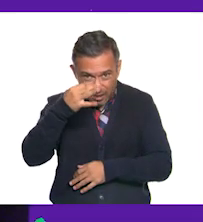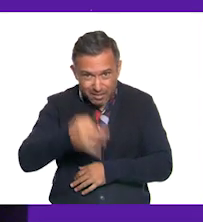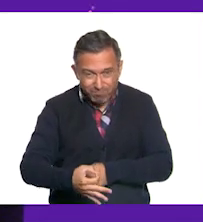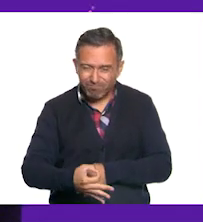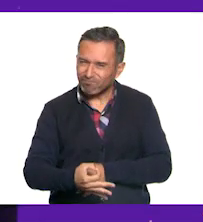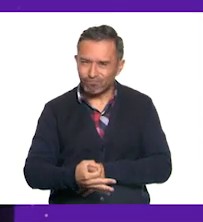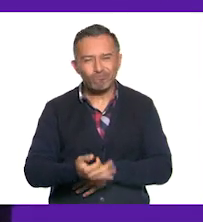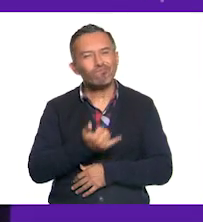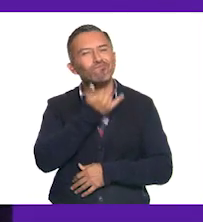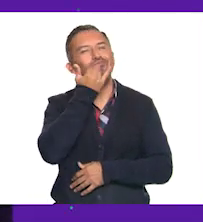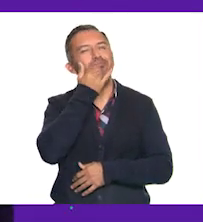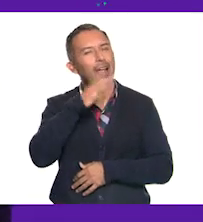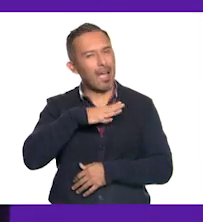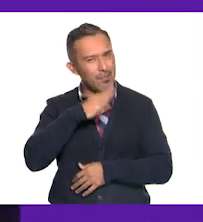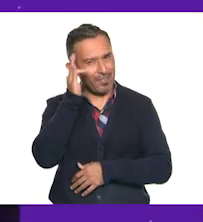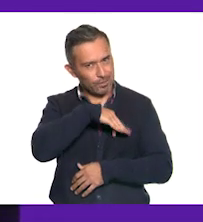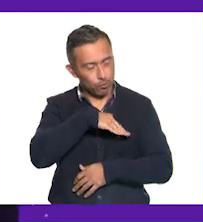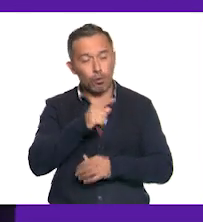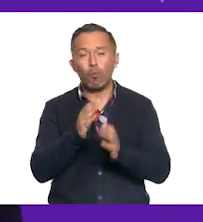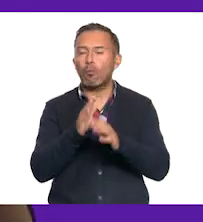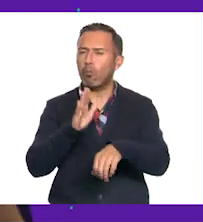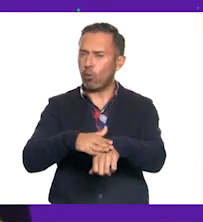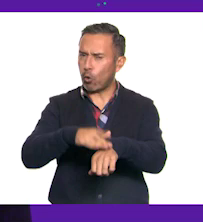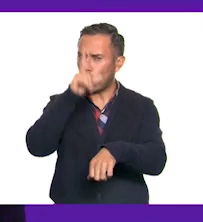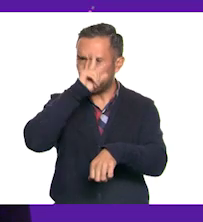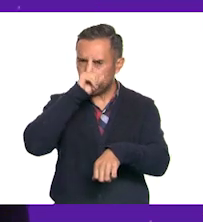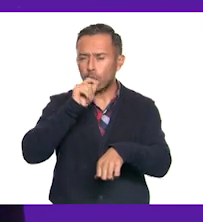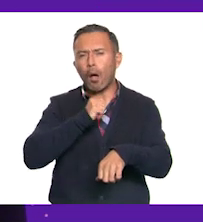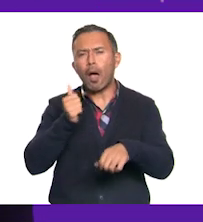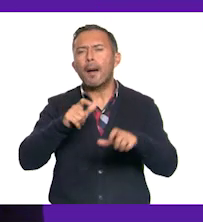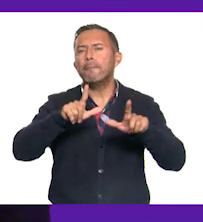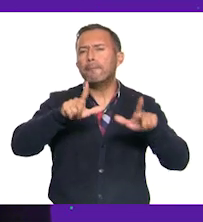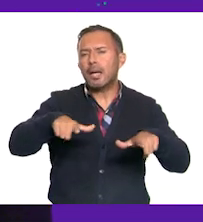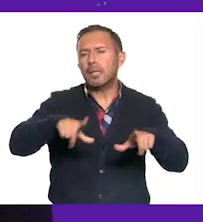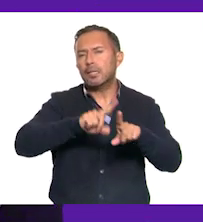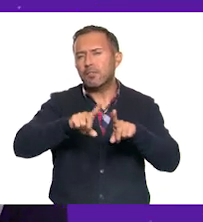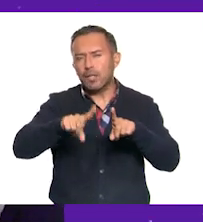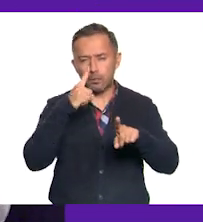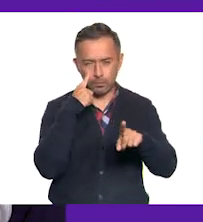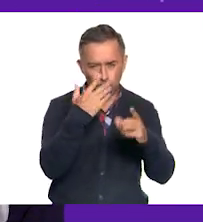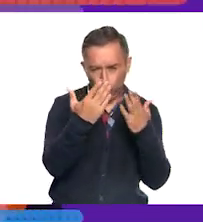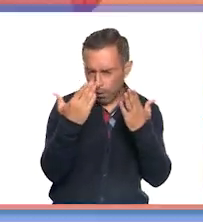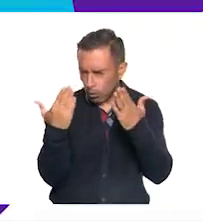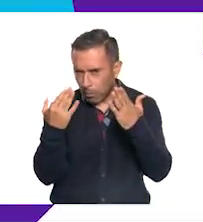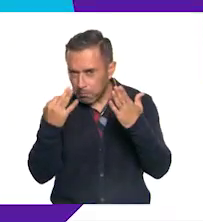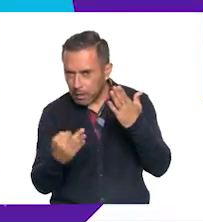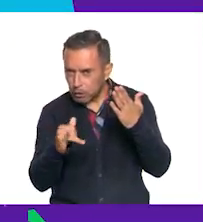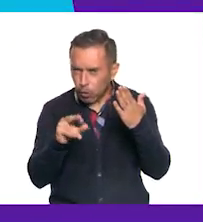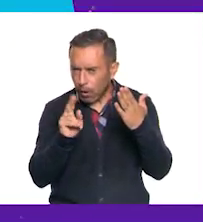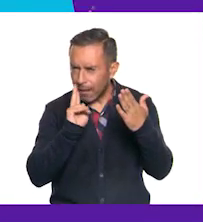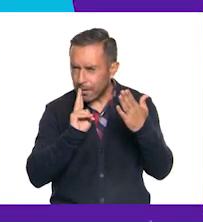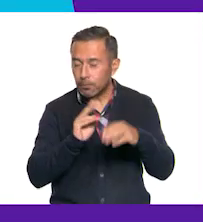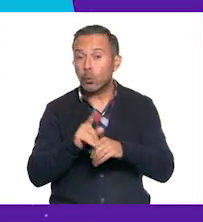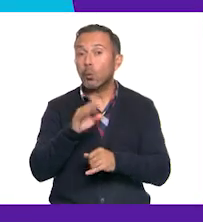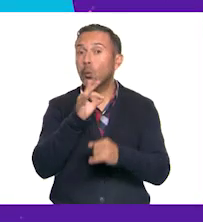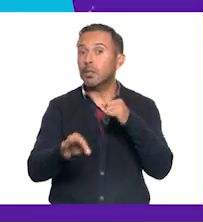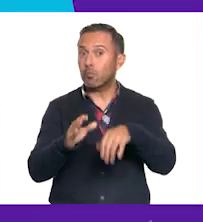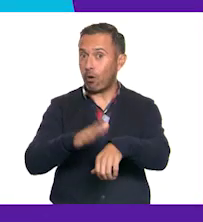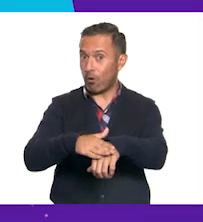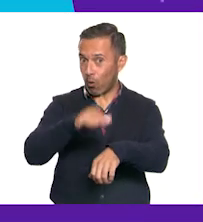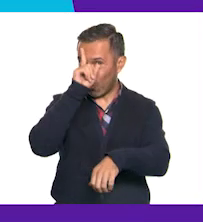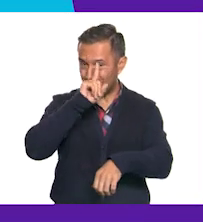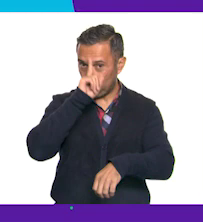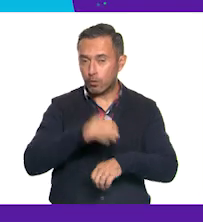te sugerimos compararlos con distintas fuentes o páginas para validarlos. Por último, nunca y por ningún